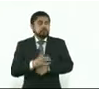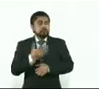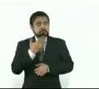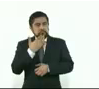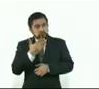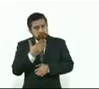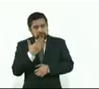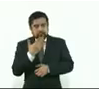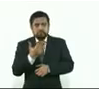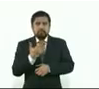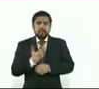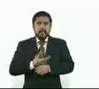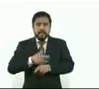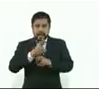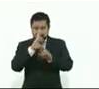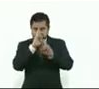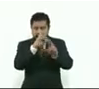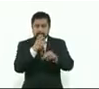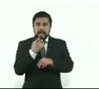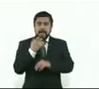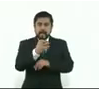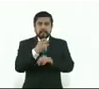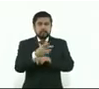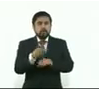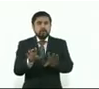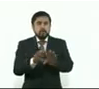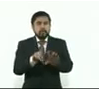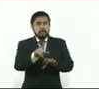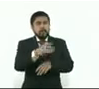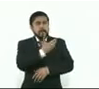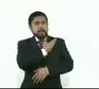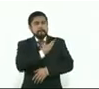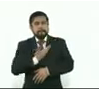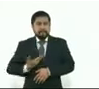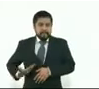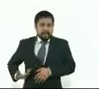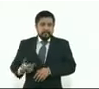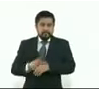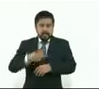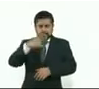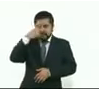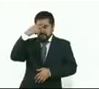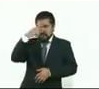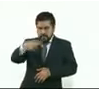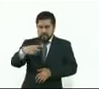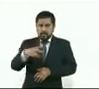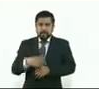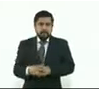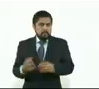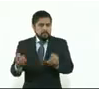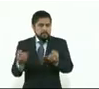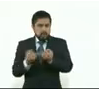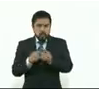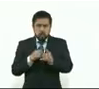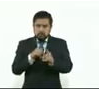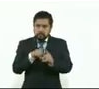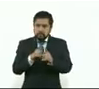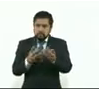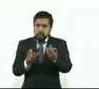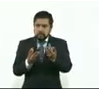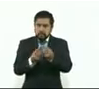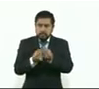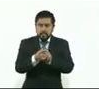desde el gobierno federal, del presidente de la República, y por que la jefa de